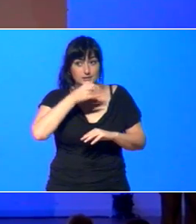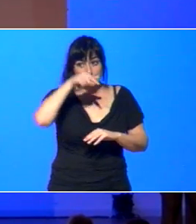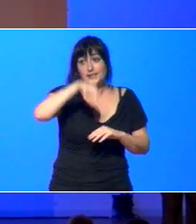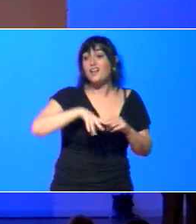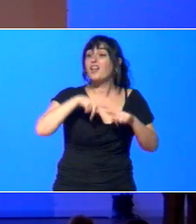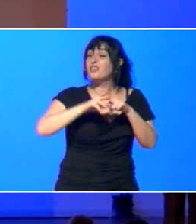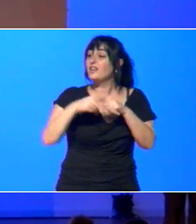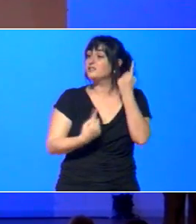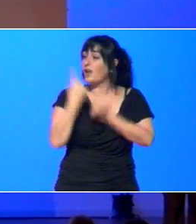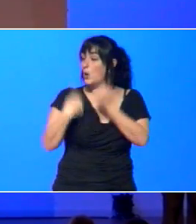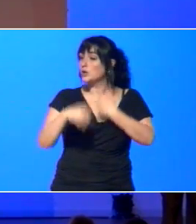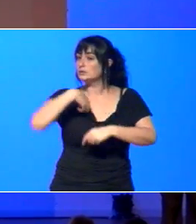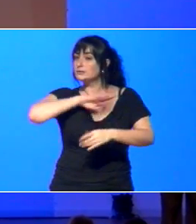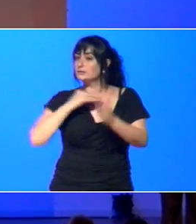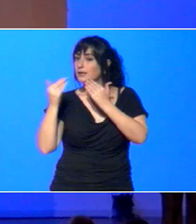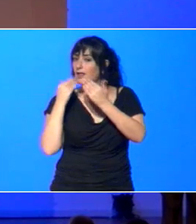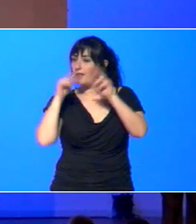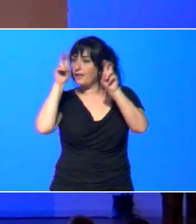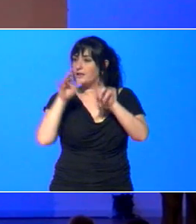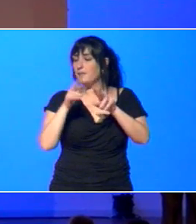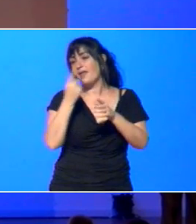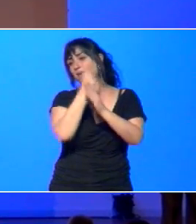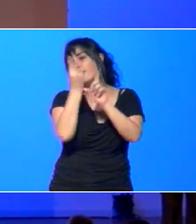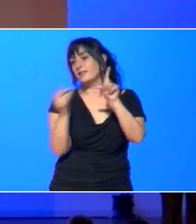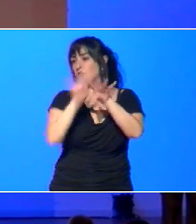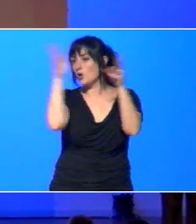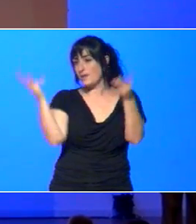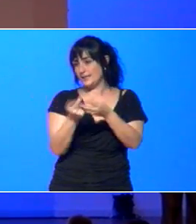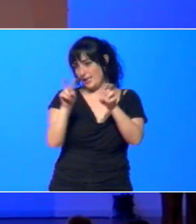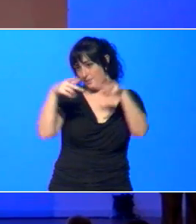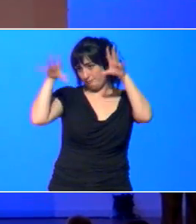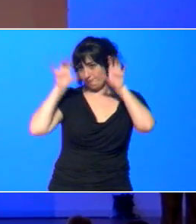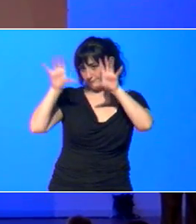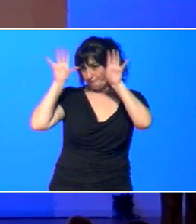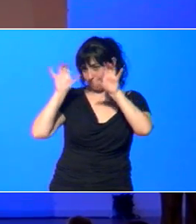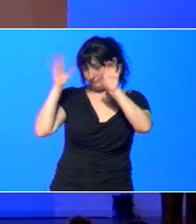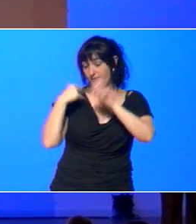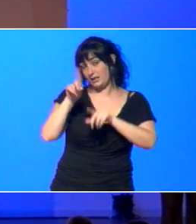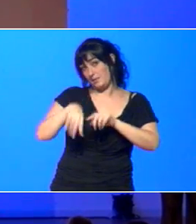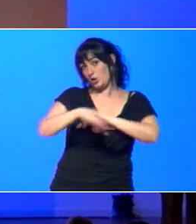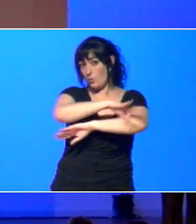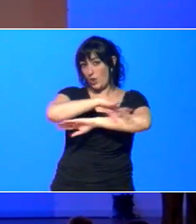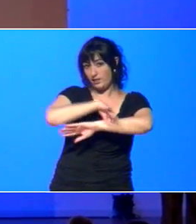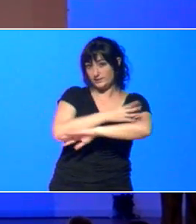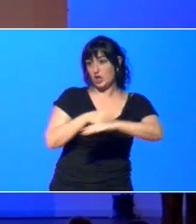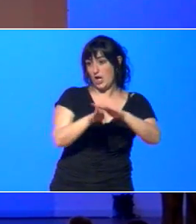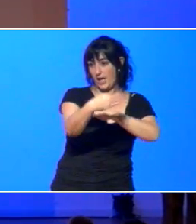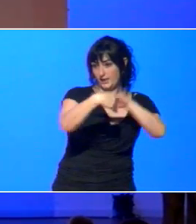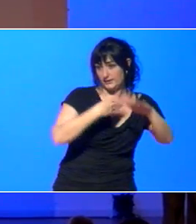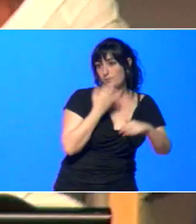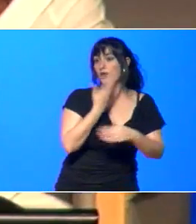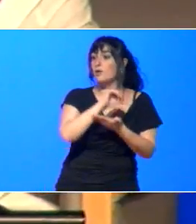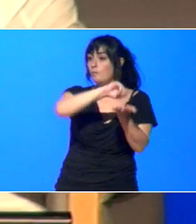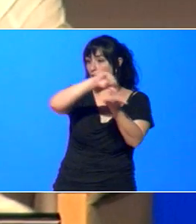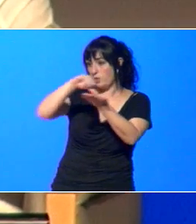diseño universal de aprendizaje, ¿no? Mm. Que viene del diseño universal de accesibilidad, donde las ciudades tienen que ser